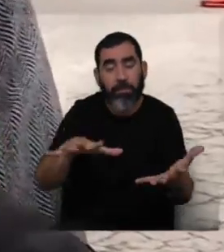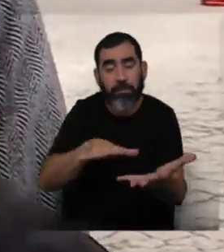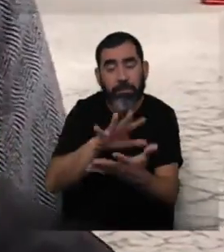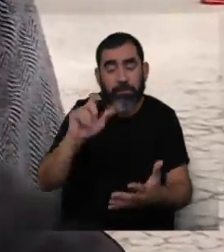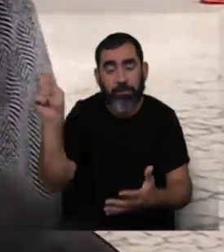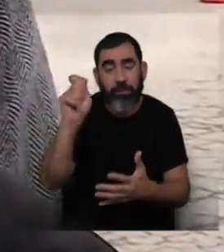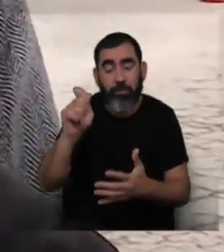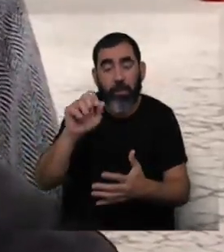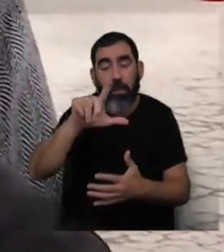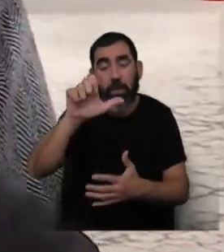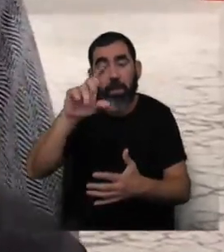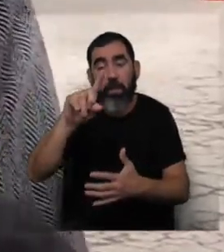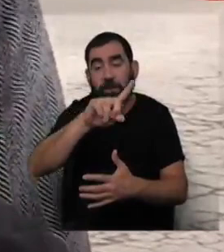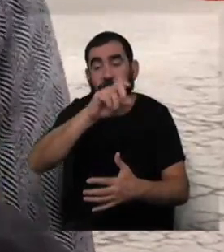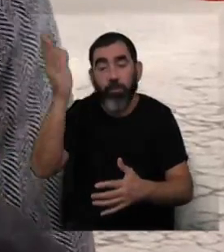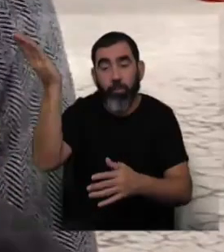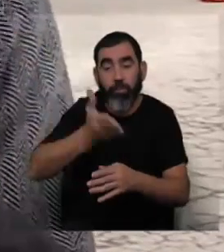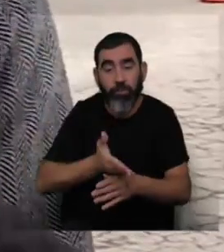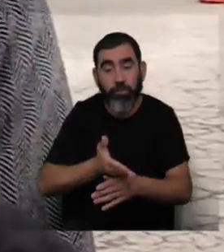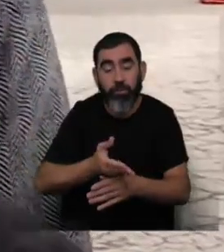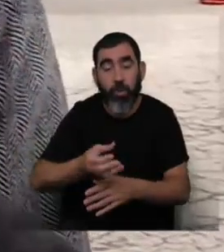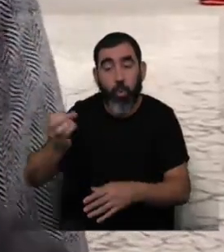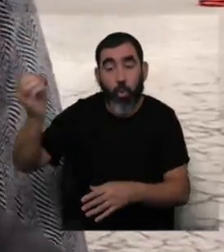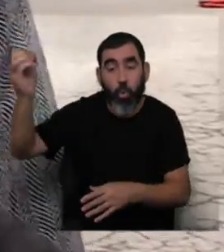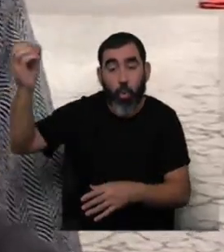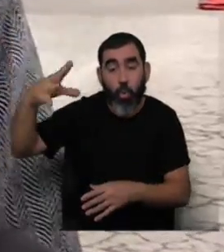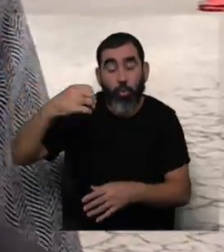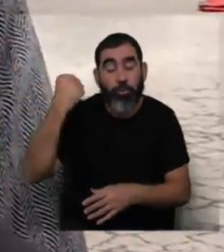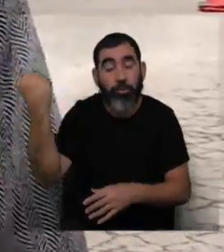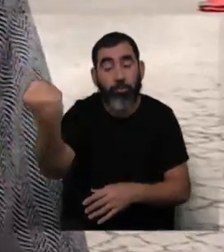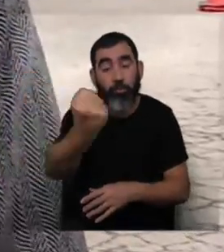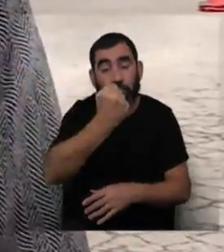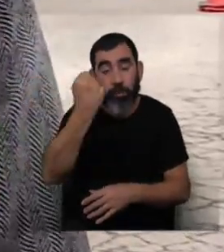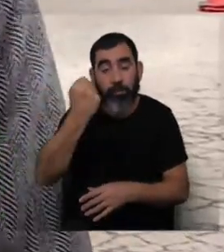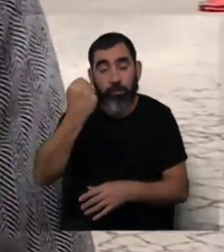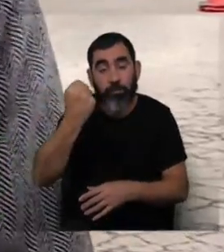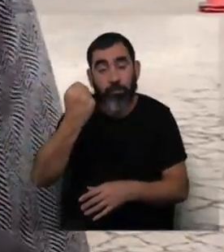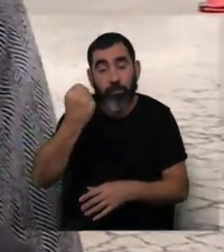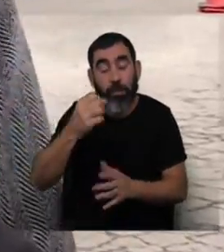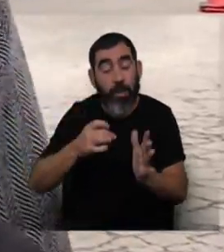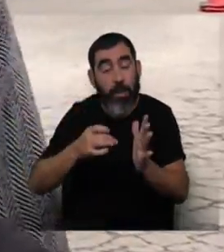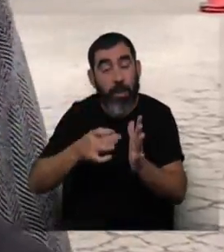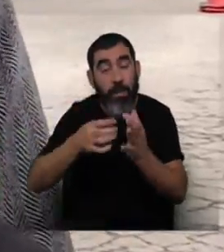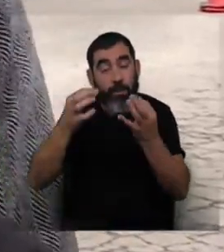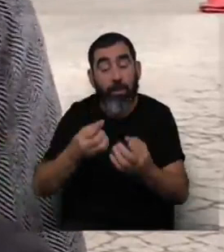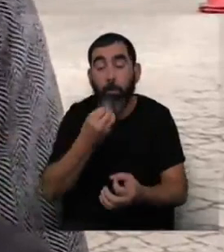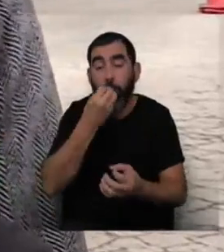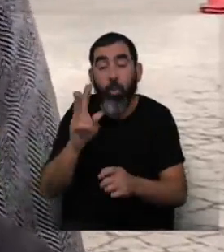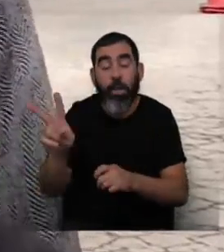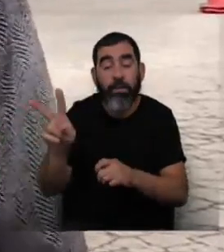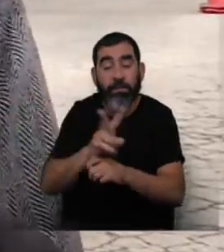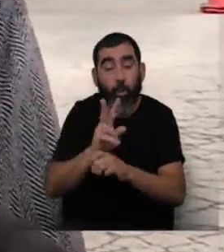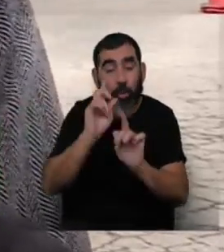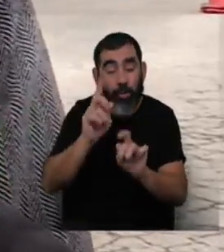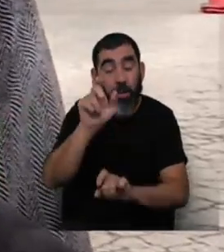con iluminación completamente LED. La luz es importante de esta calidad porque mejora la seguridad